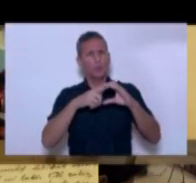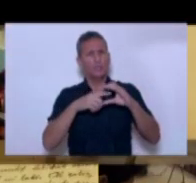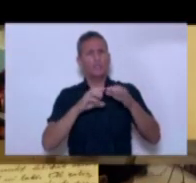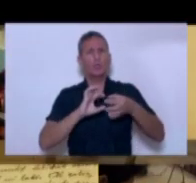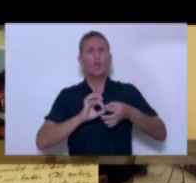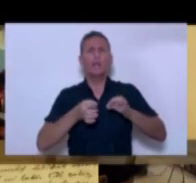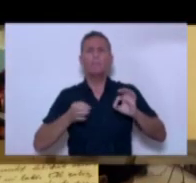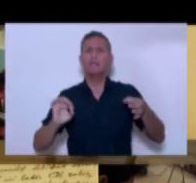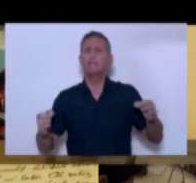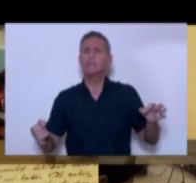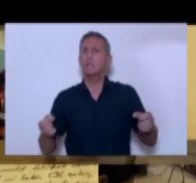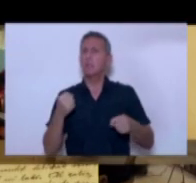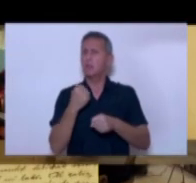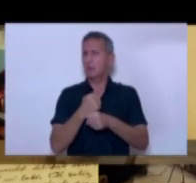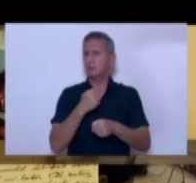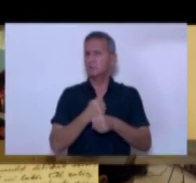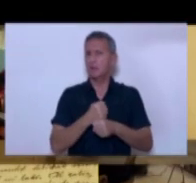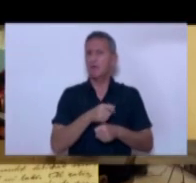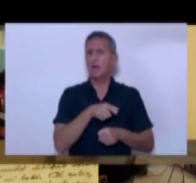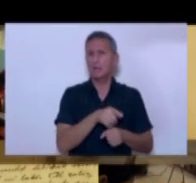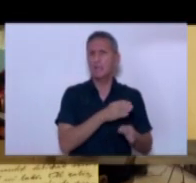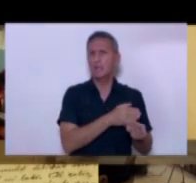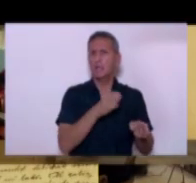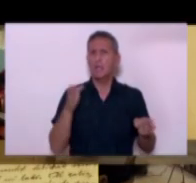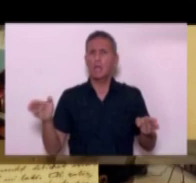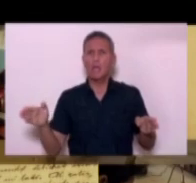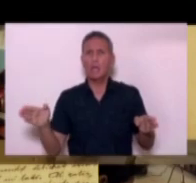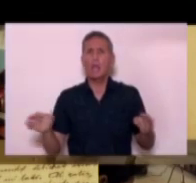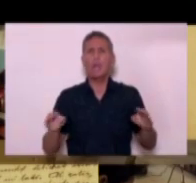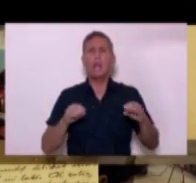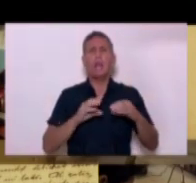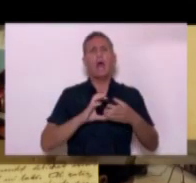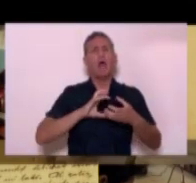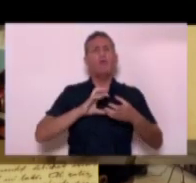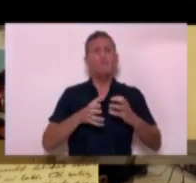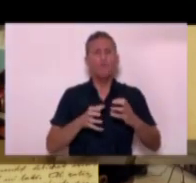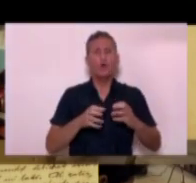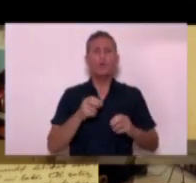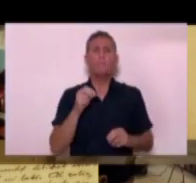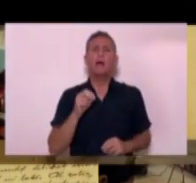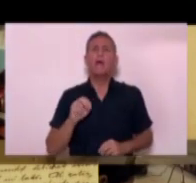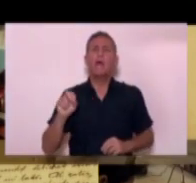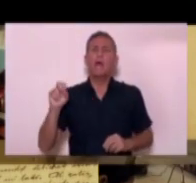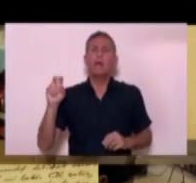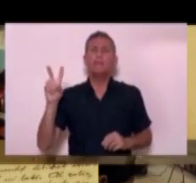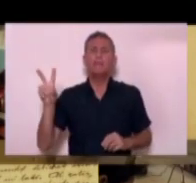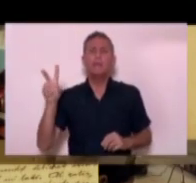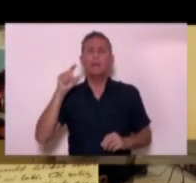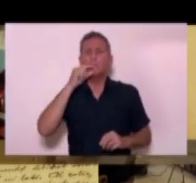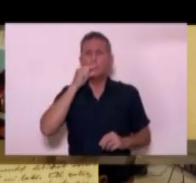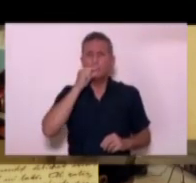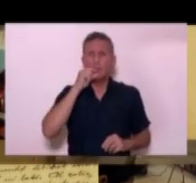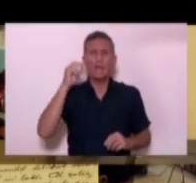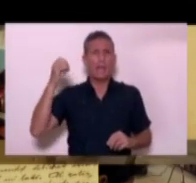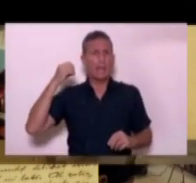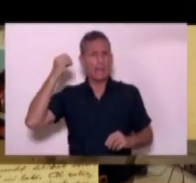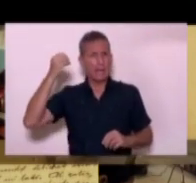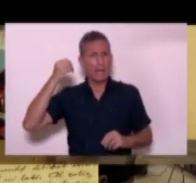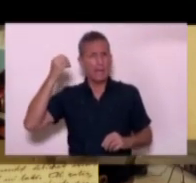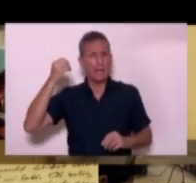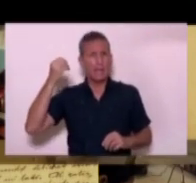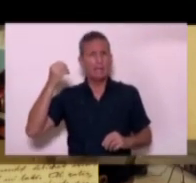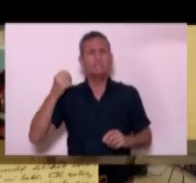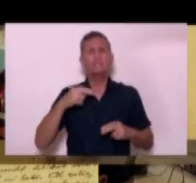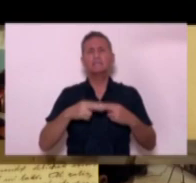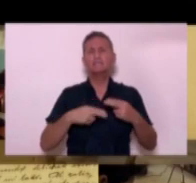Importantes contenidos gramaticales deberán trabajarse en esta etapa, pues uno de ellos es la estructura del verbo. En el